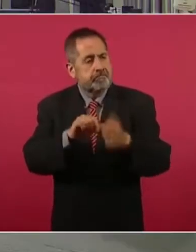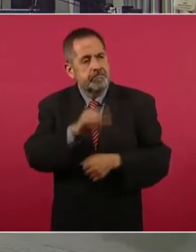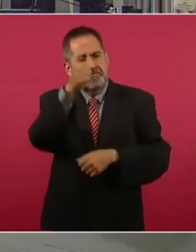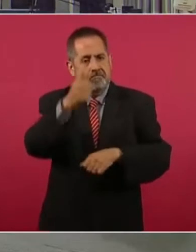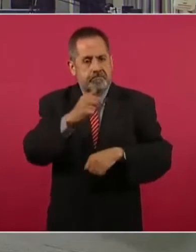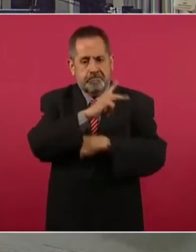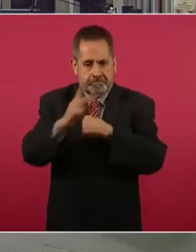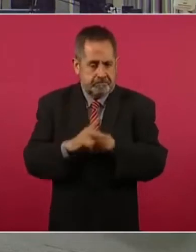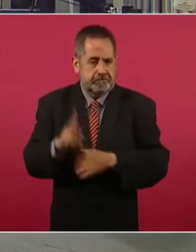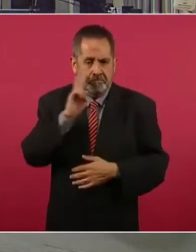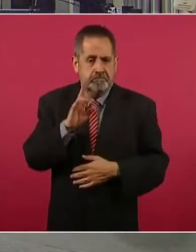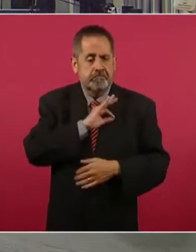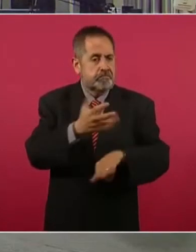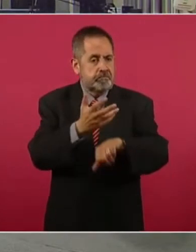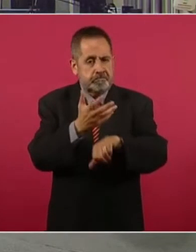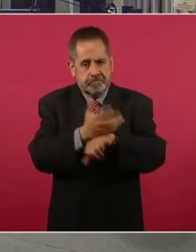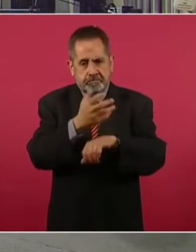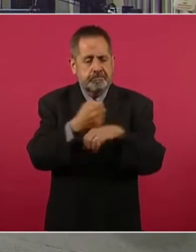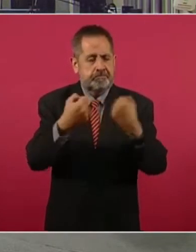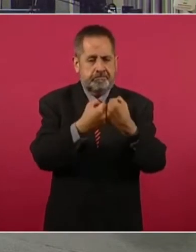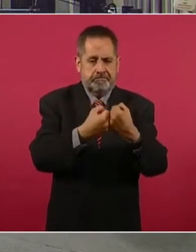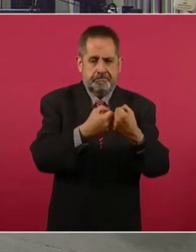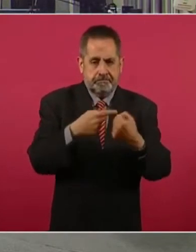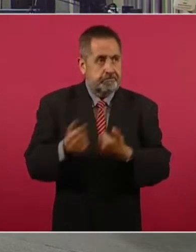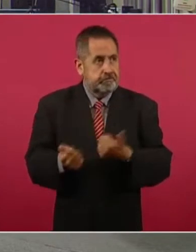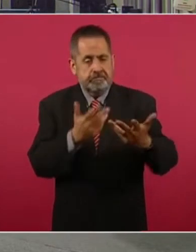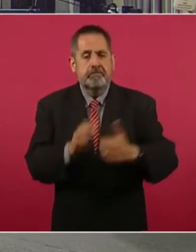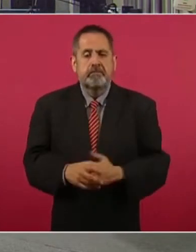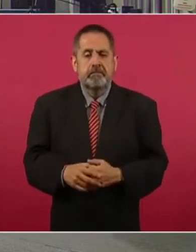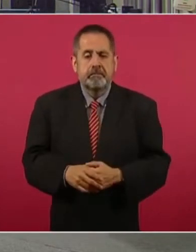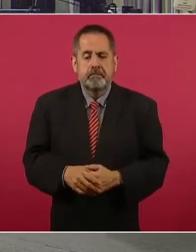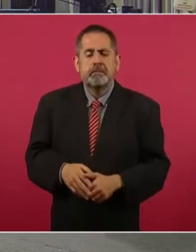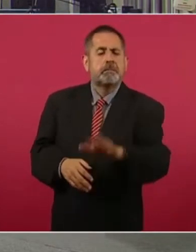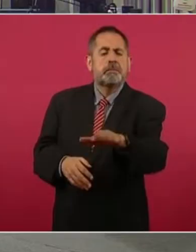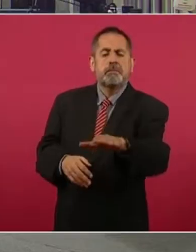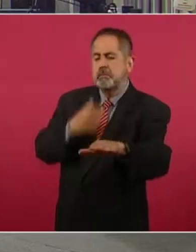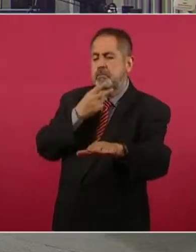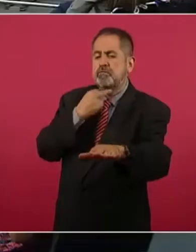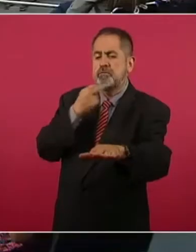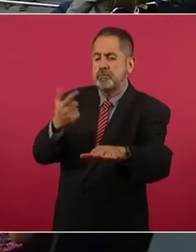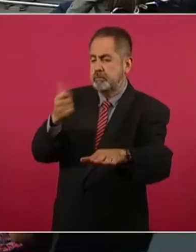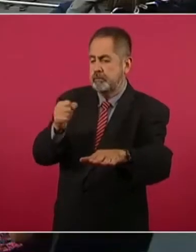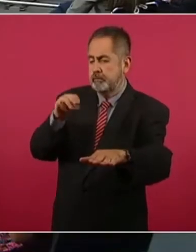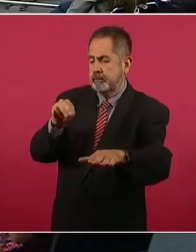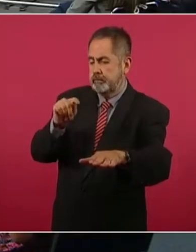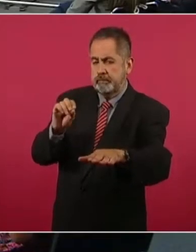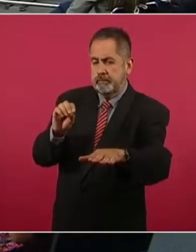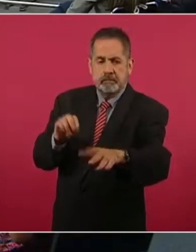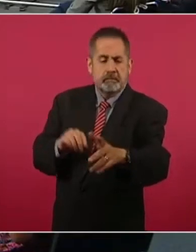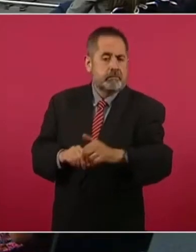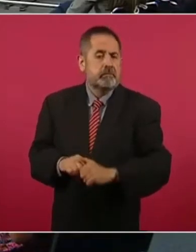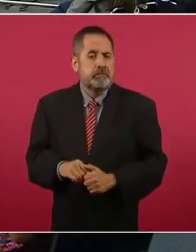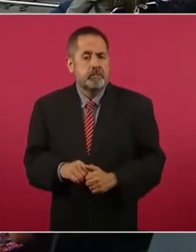para estados fronterizos de la Unión Americana. ¿Y lo del gas metano? Y